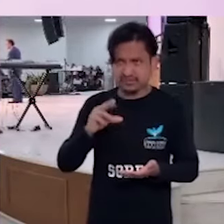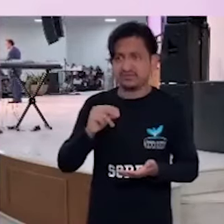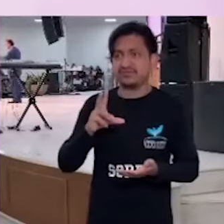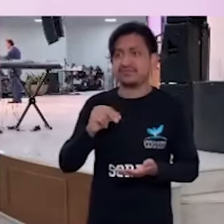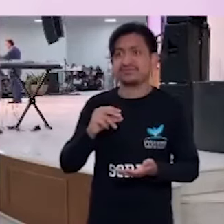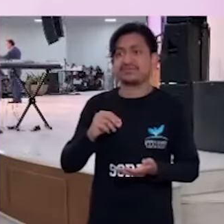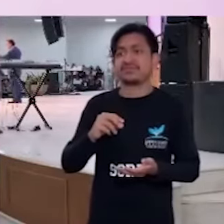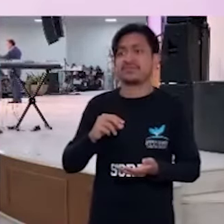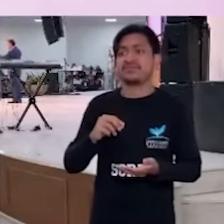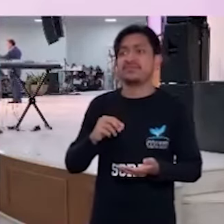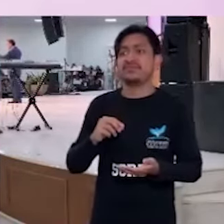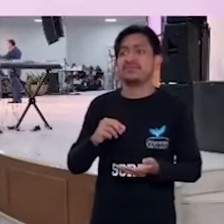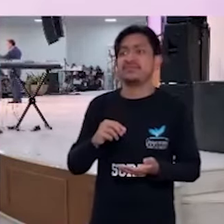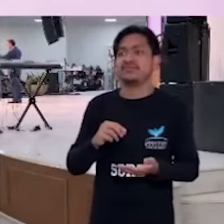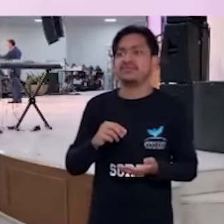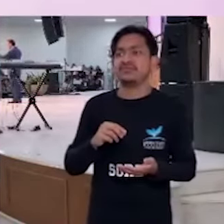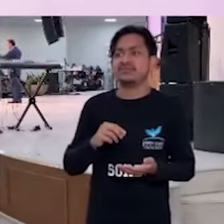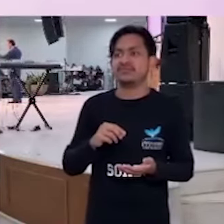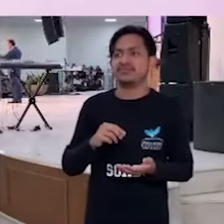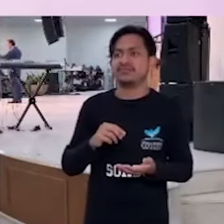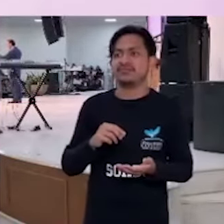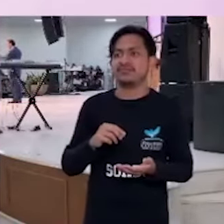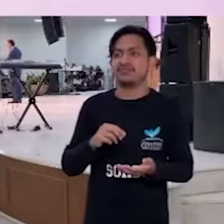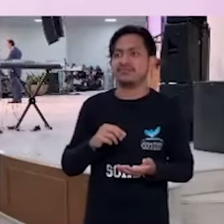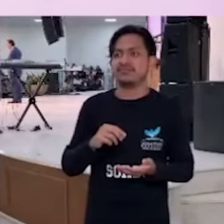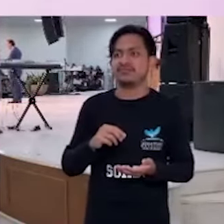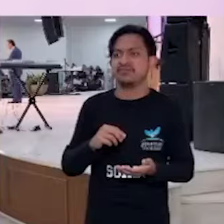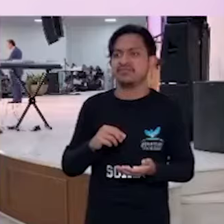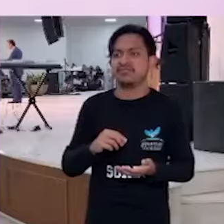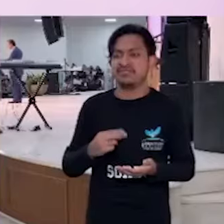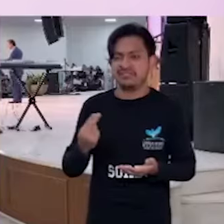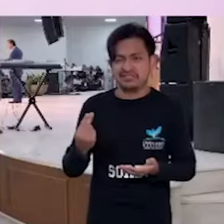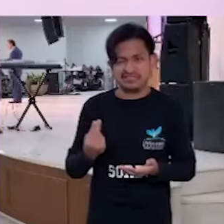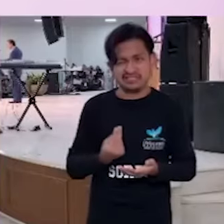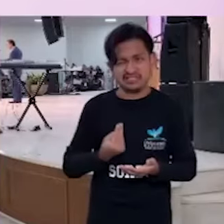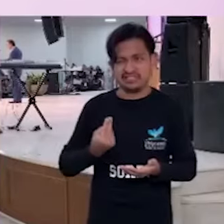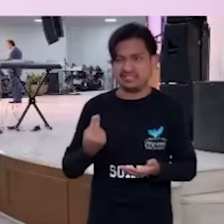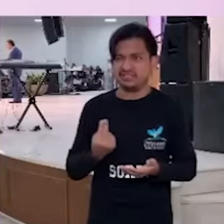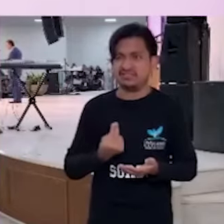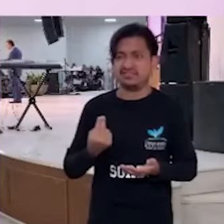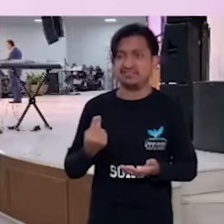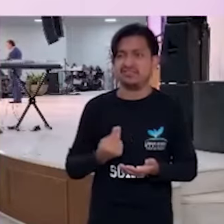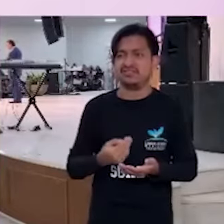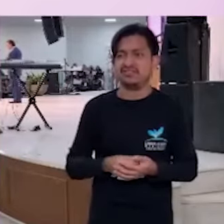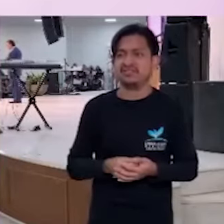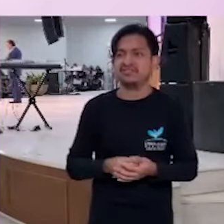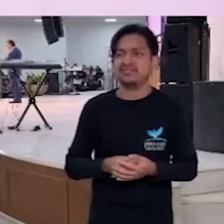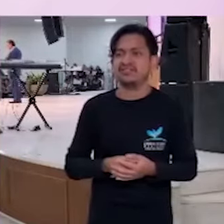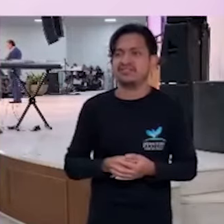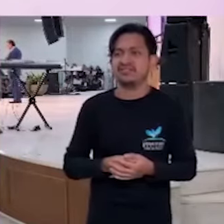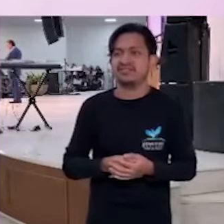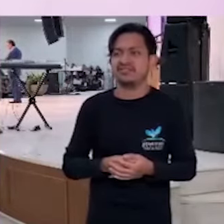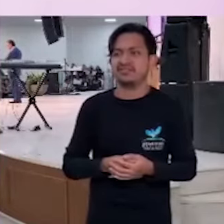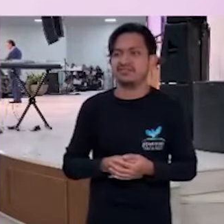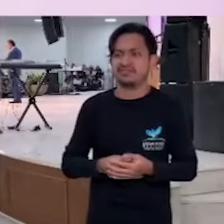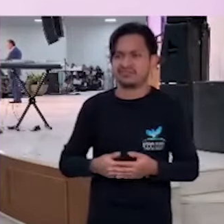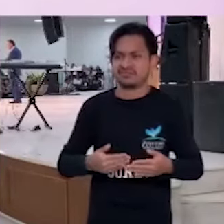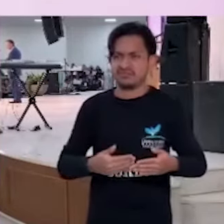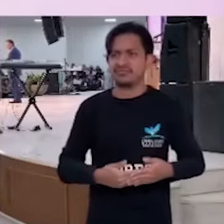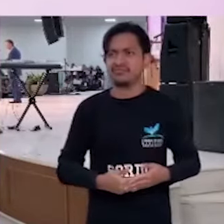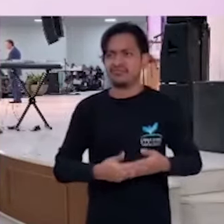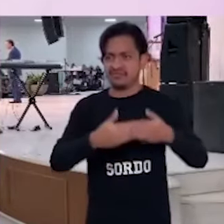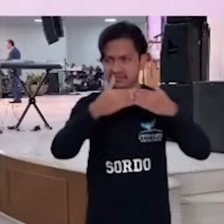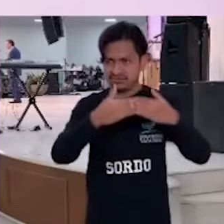vida personal y ministerial. Y uno de esos desafíos es el de cómo manejar nuestras relaciones con